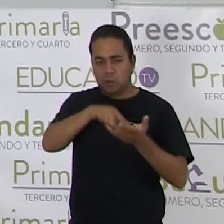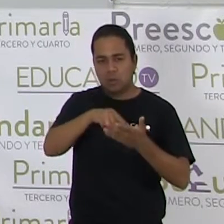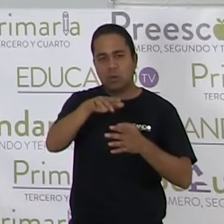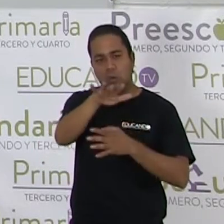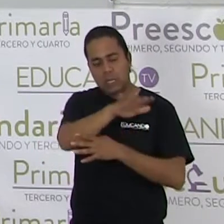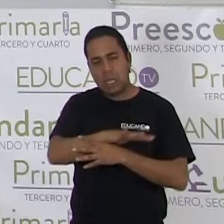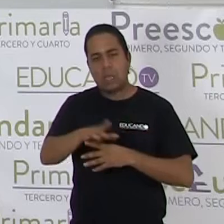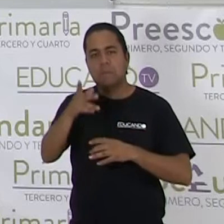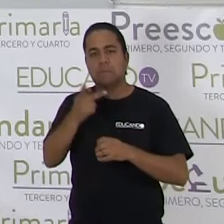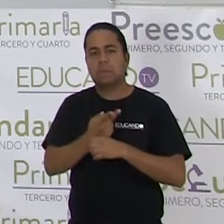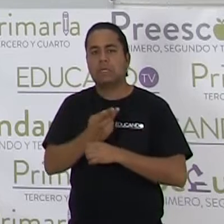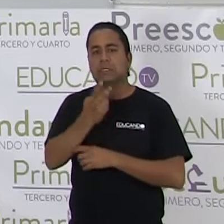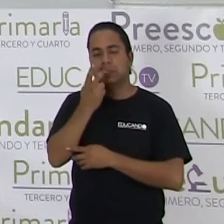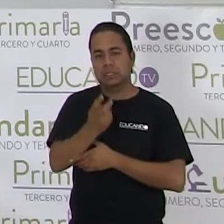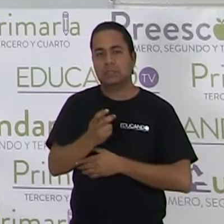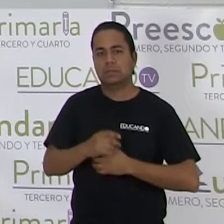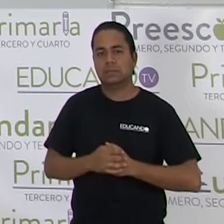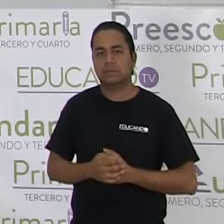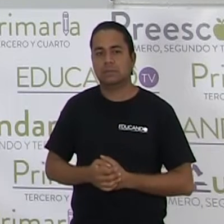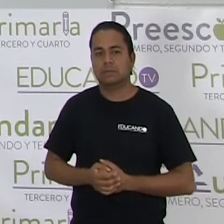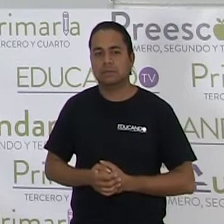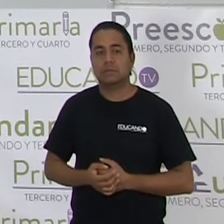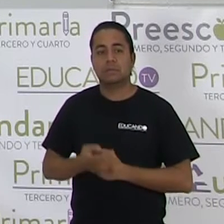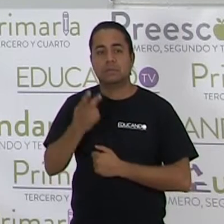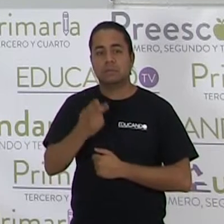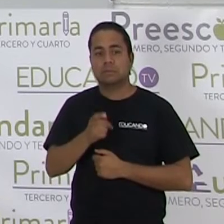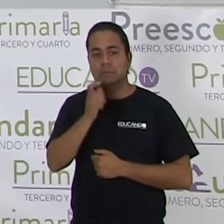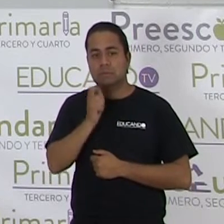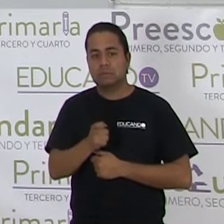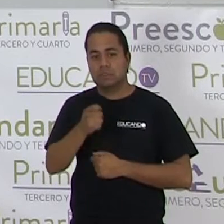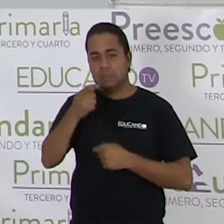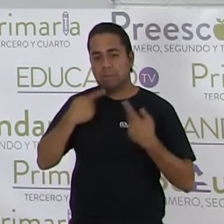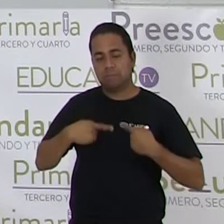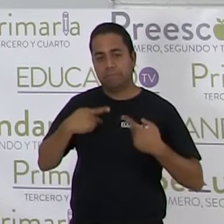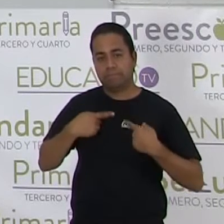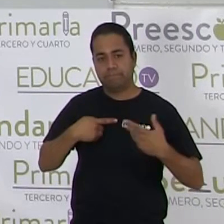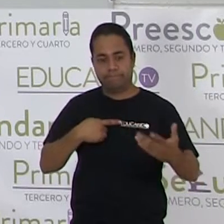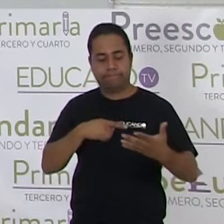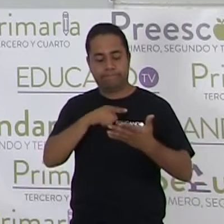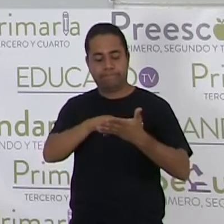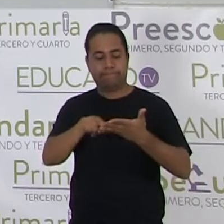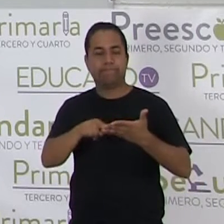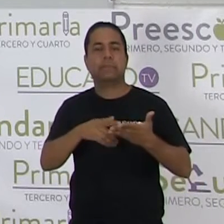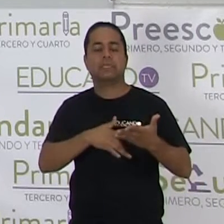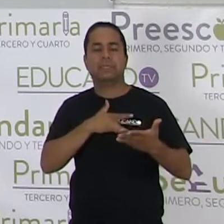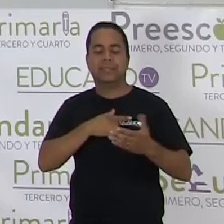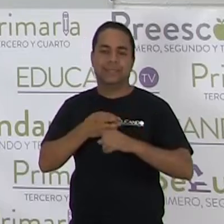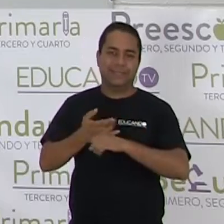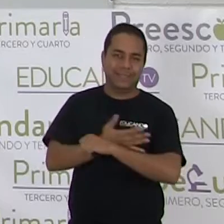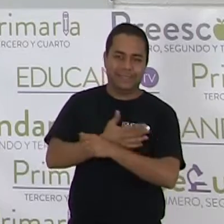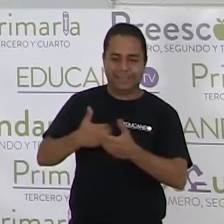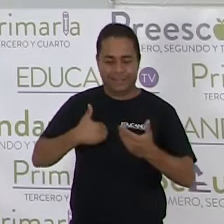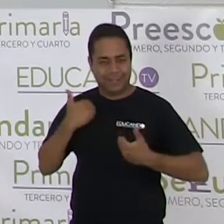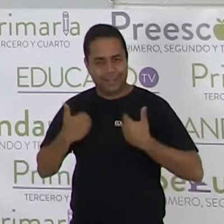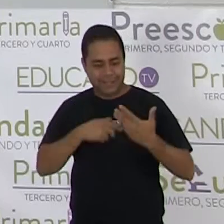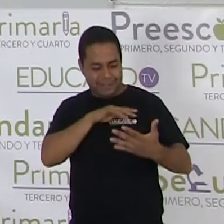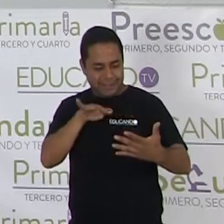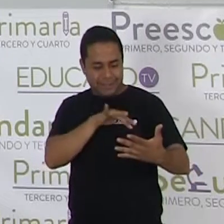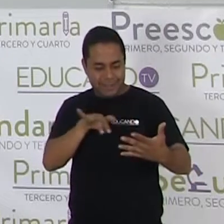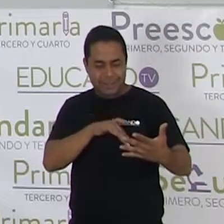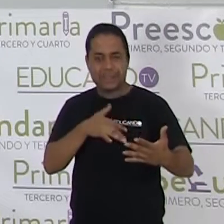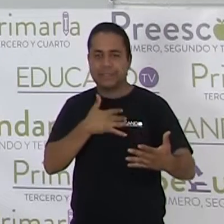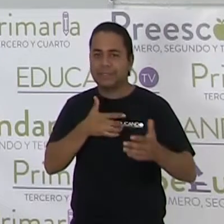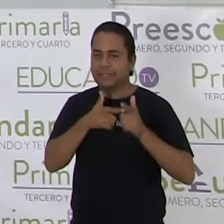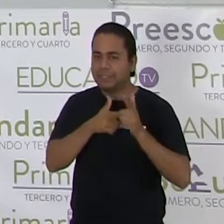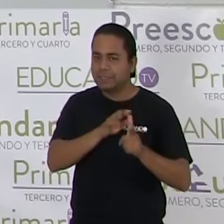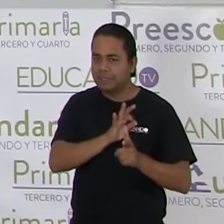la historia, y eso va a hacer que el lector se sienta más emocionado al momento de leer. De